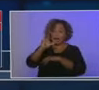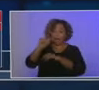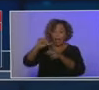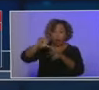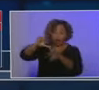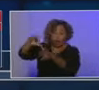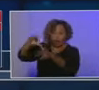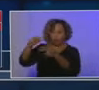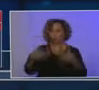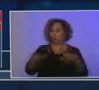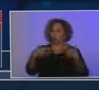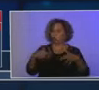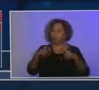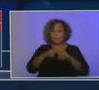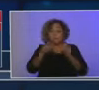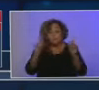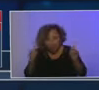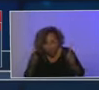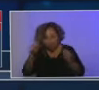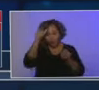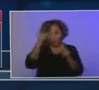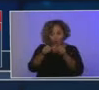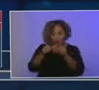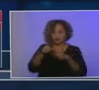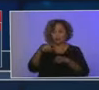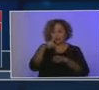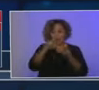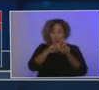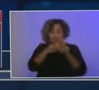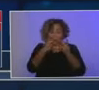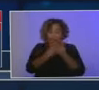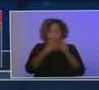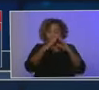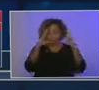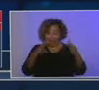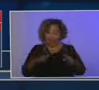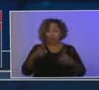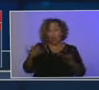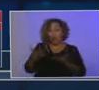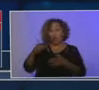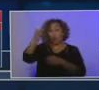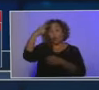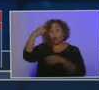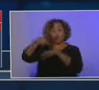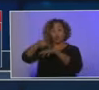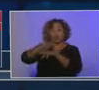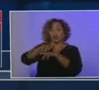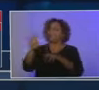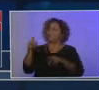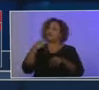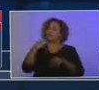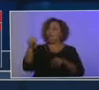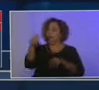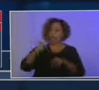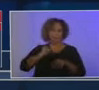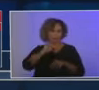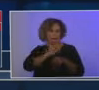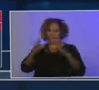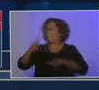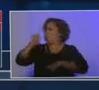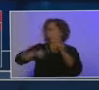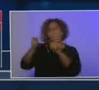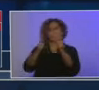embargo, no son capaces, o el departamento en algún momento, o el gobierno de Puerto Rico decidió que no eran capaces de poder